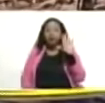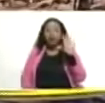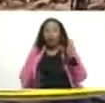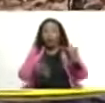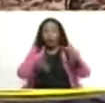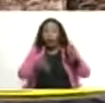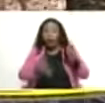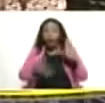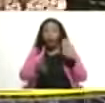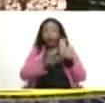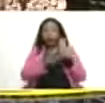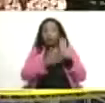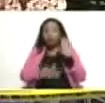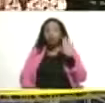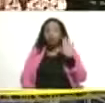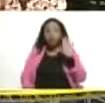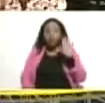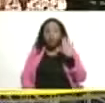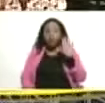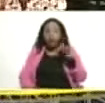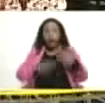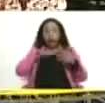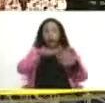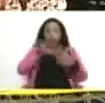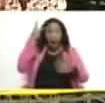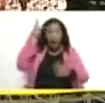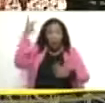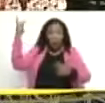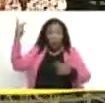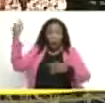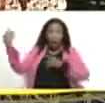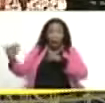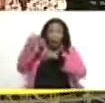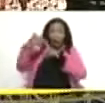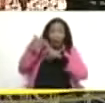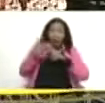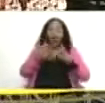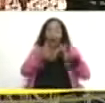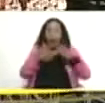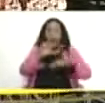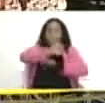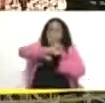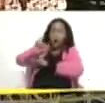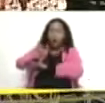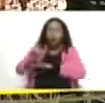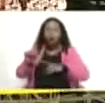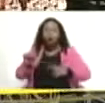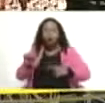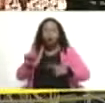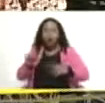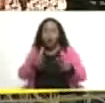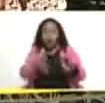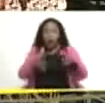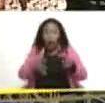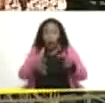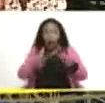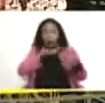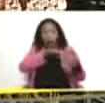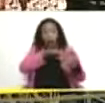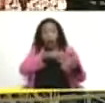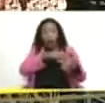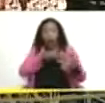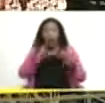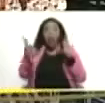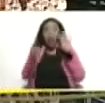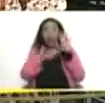Ganar la guerra psicológica que nos hacen, ganarla, y ganar la batalla por la verdad de la